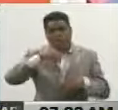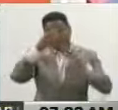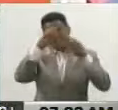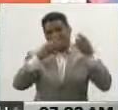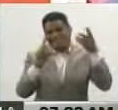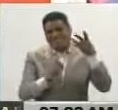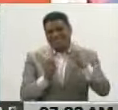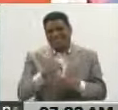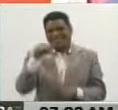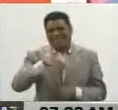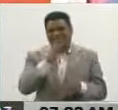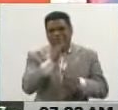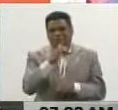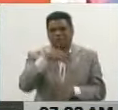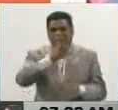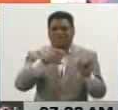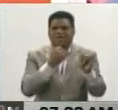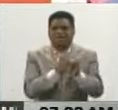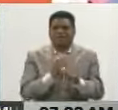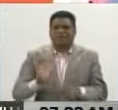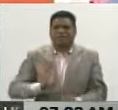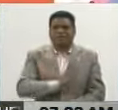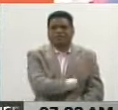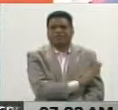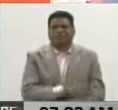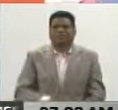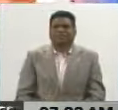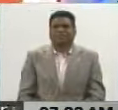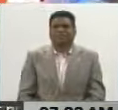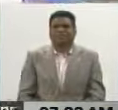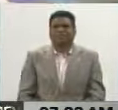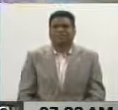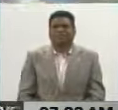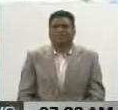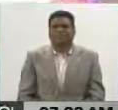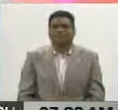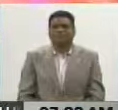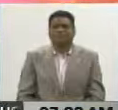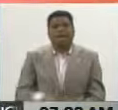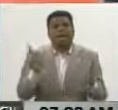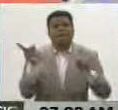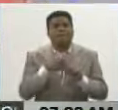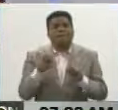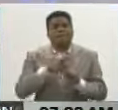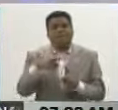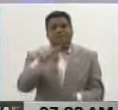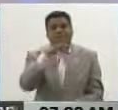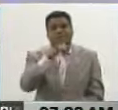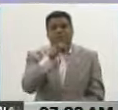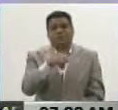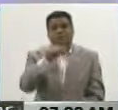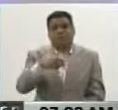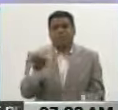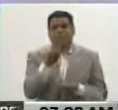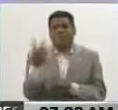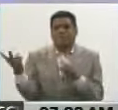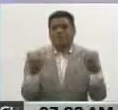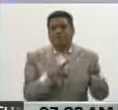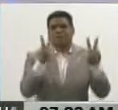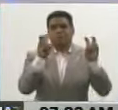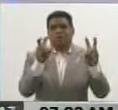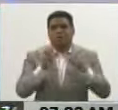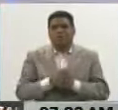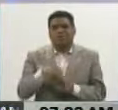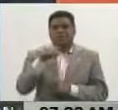momento de iniciar de lleno con la entrevista que tenemos el día de hoy, la primera de ellas con el ministro Rodolfo Pérez, ministro de Educación. Hola. ¿Cómo está, ministro? ¿Cómo bienvenido está? Nuevamente